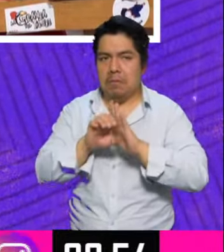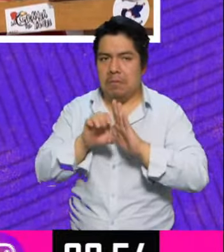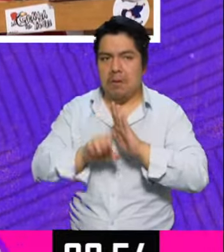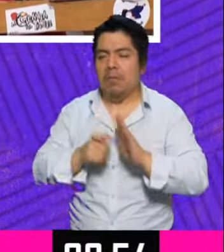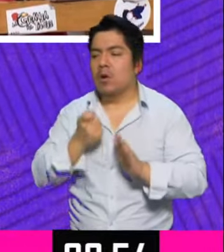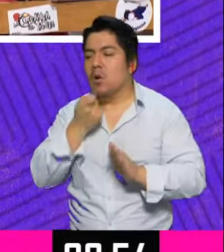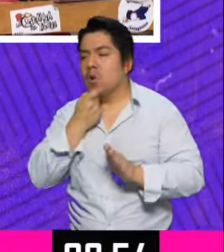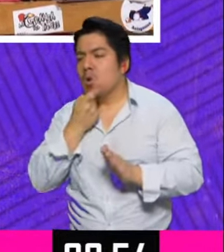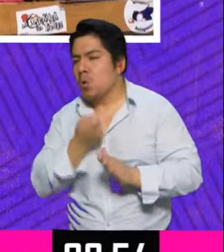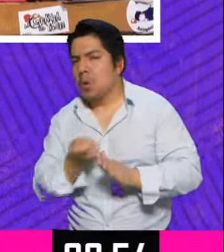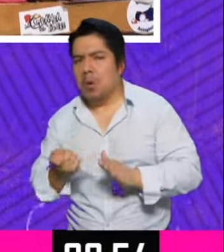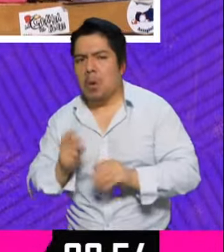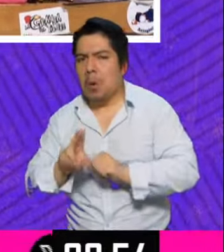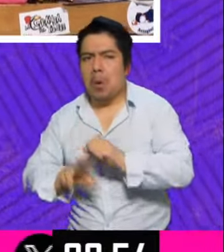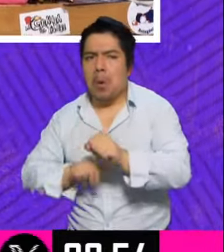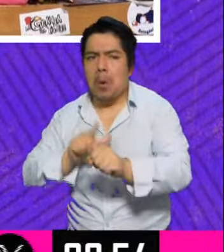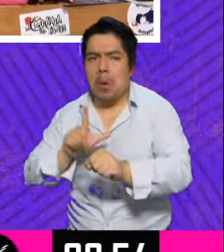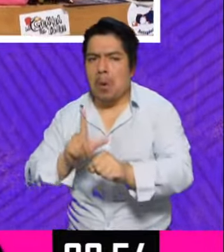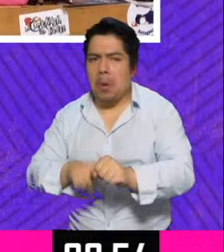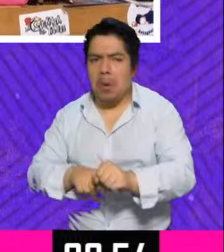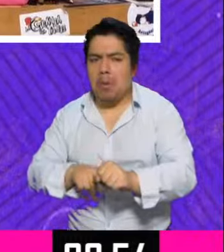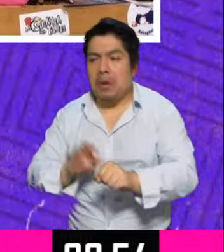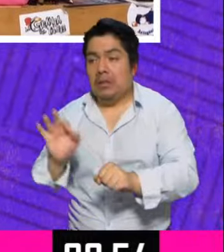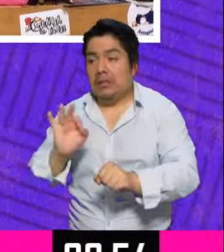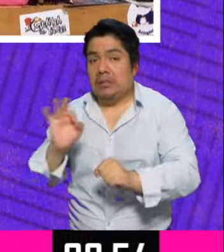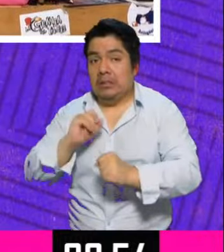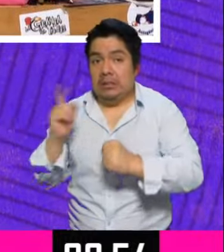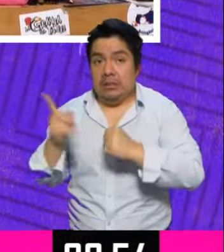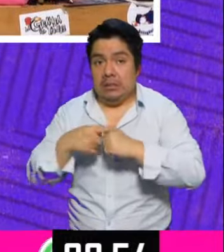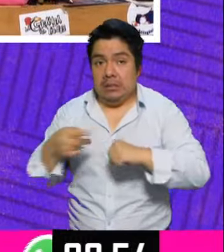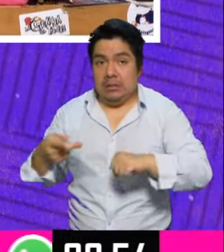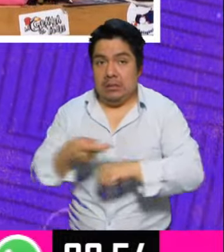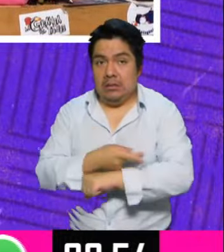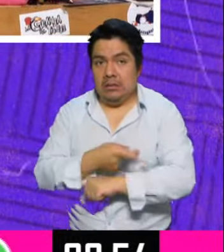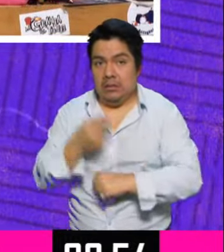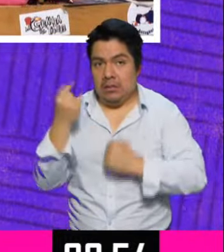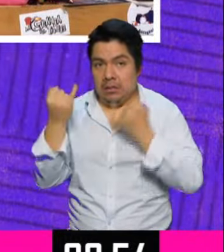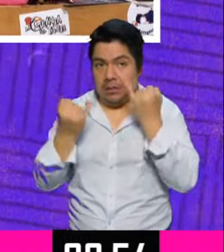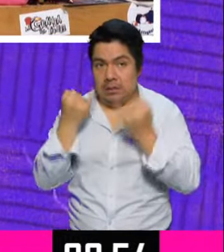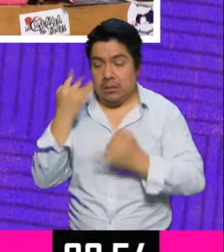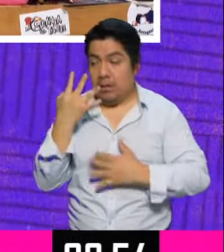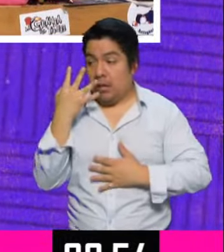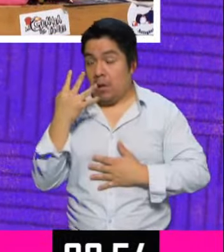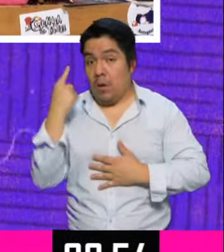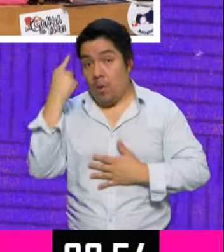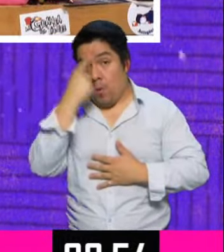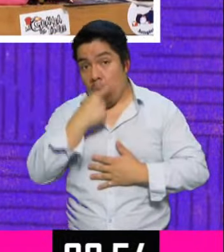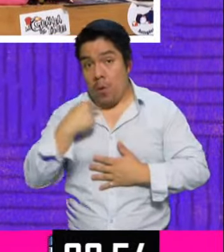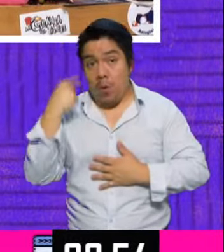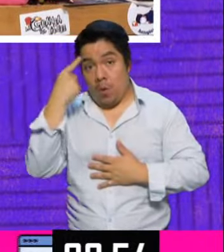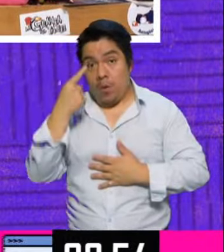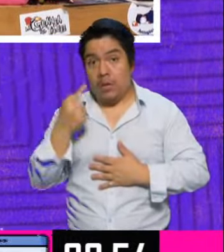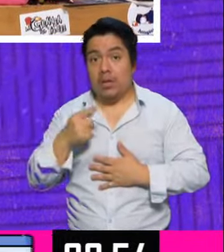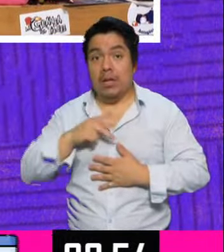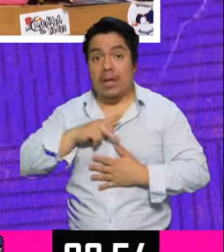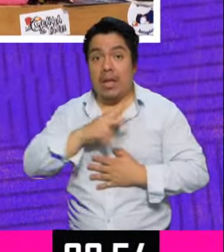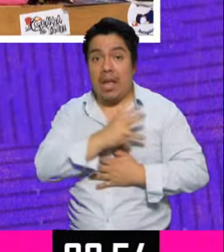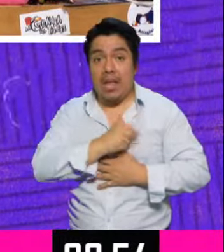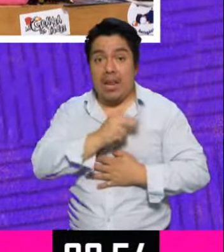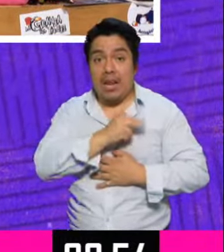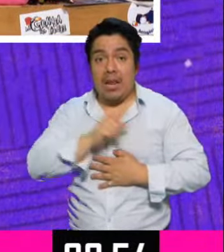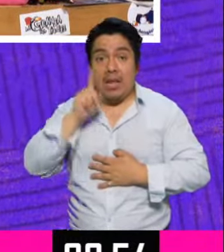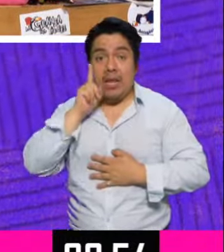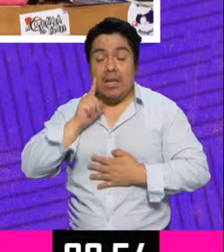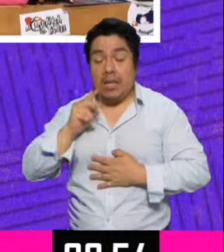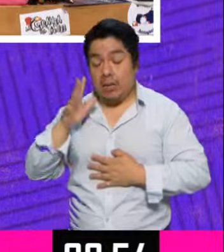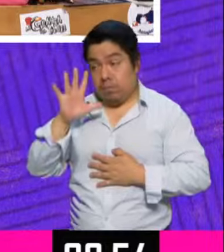y corriente calculamos 4 horas antes de que nos empezara a enloquecer nuestra hija y tenía que llegar el